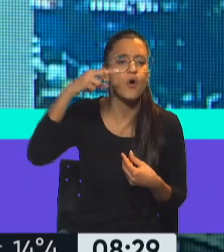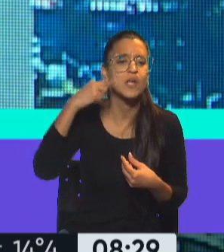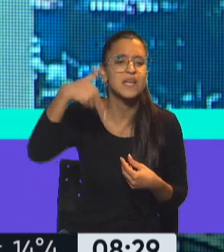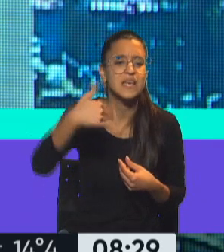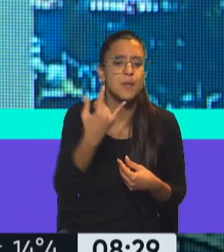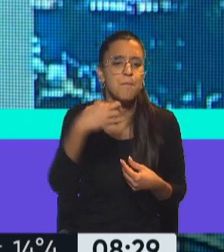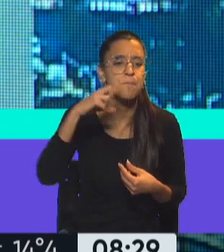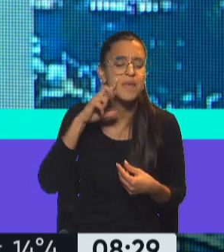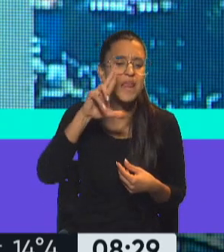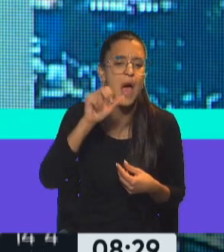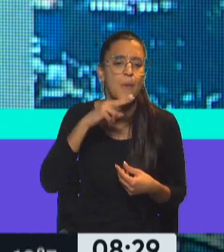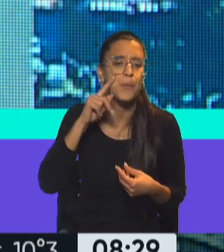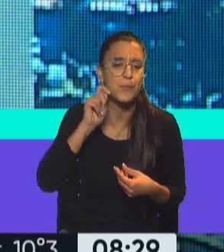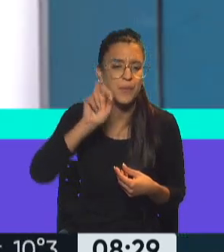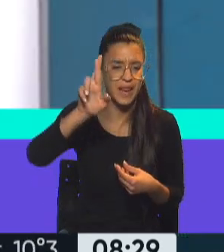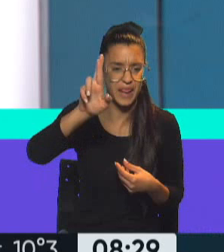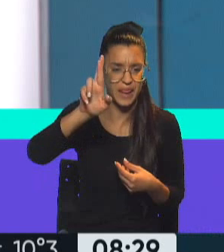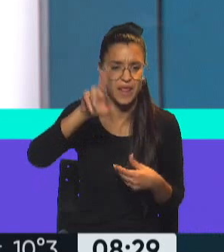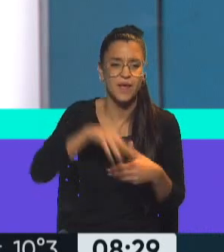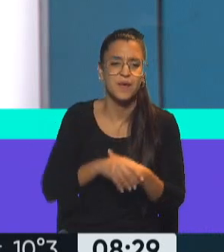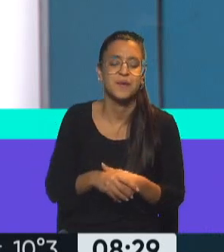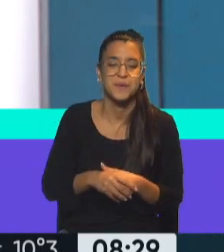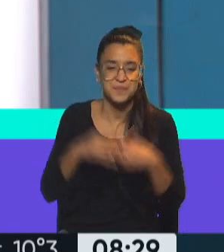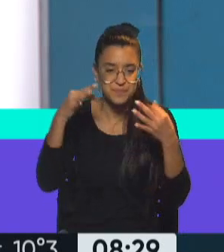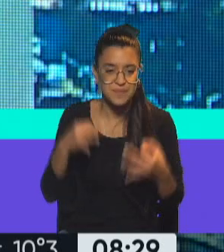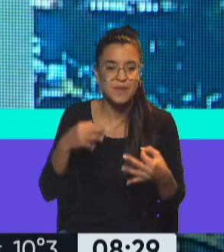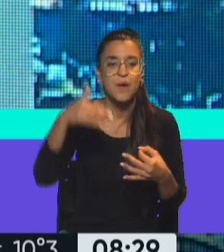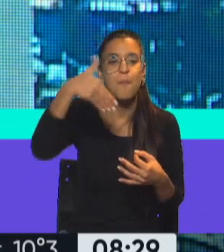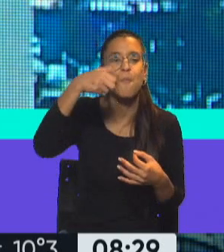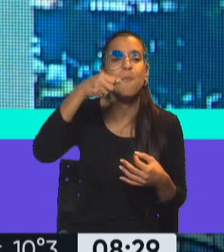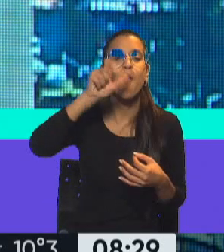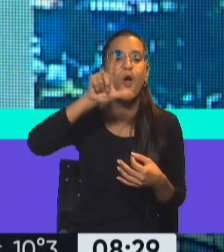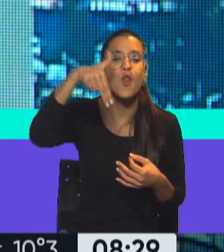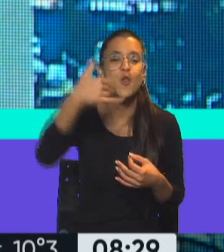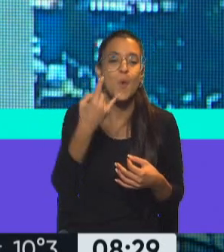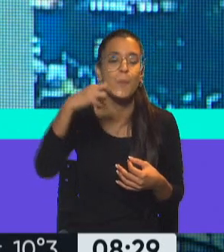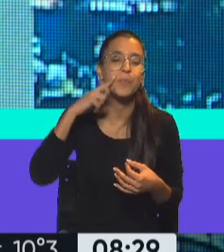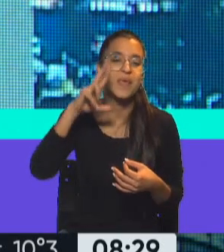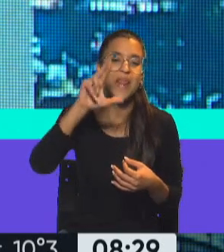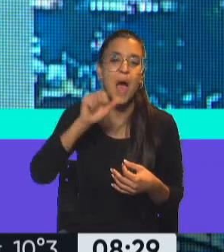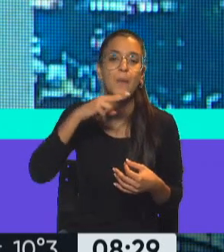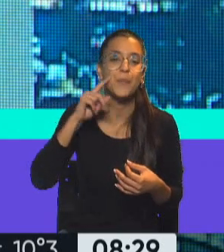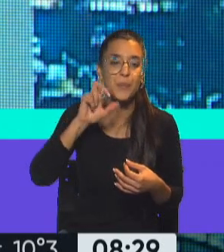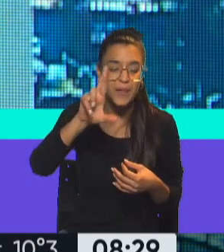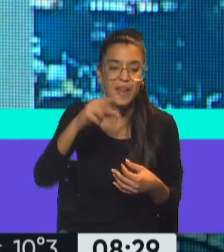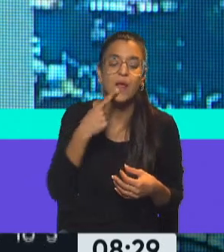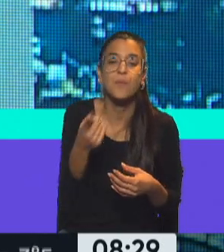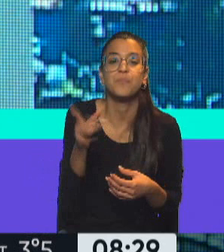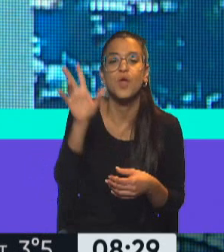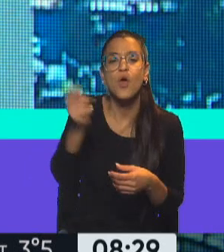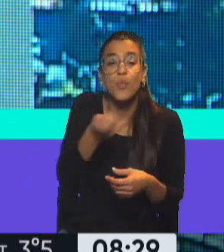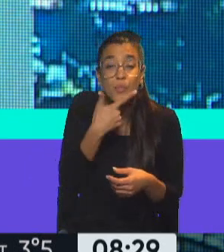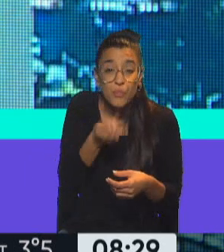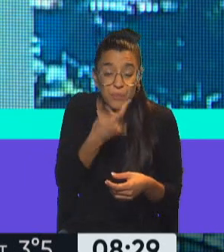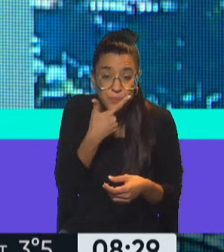Otra vez, Molnupiravir. Vos podés. No, el doctor los dice mucho mejor. Molnupiravir es ¿Qué un efectividad antiviral. tiene? A ver, son drogas